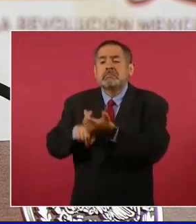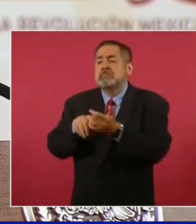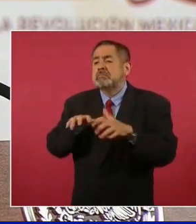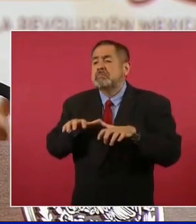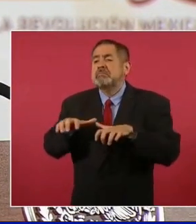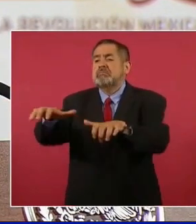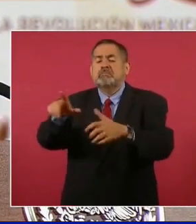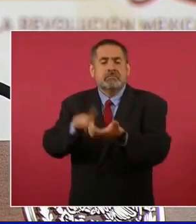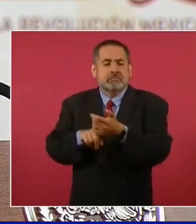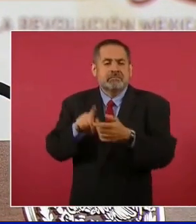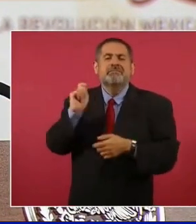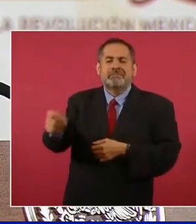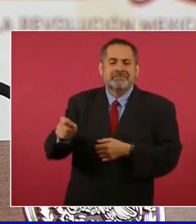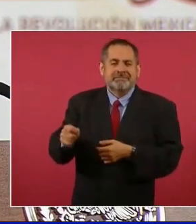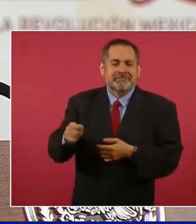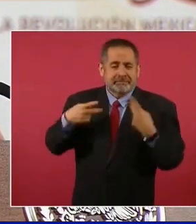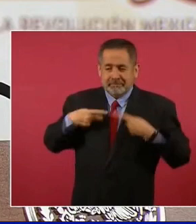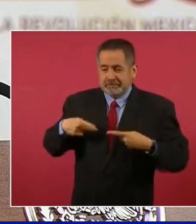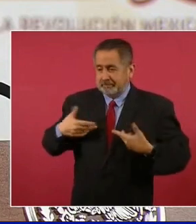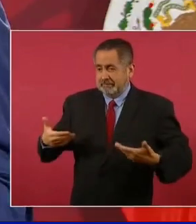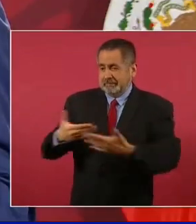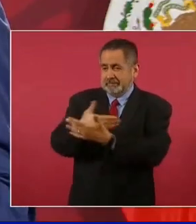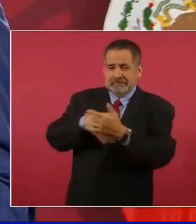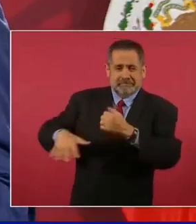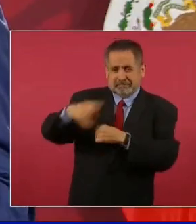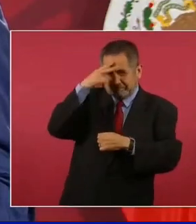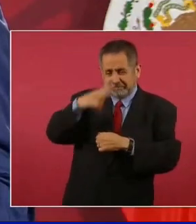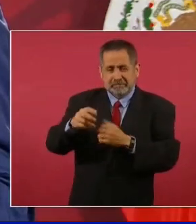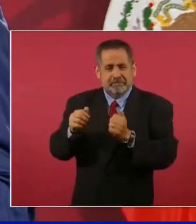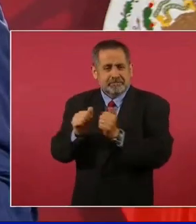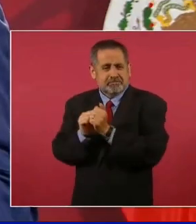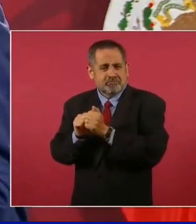Por eso hablo de que es pueblo uniformado.